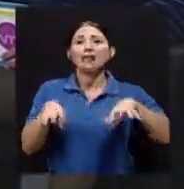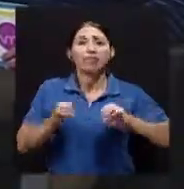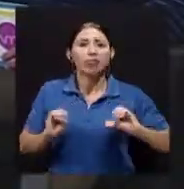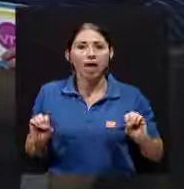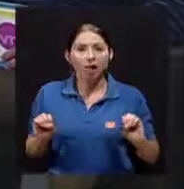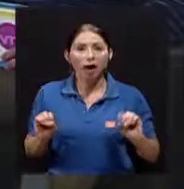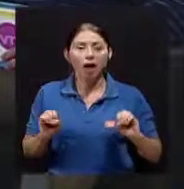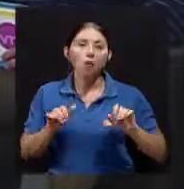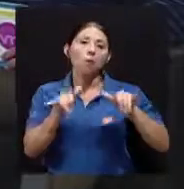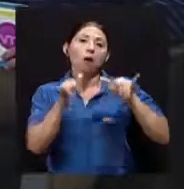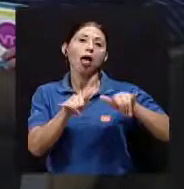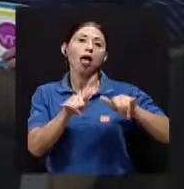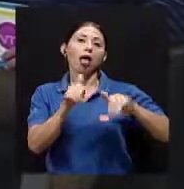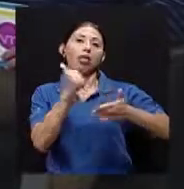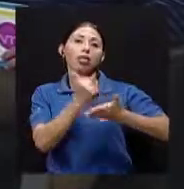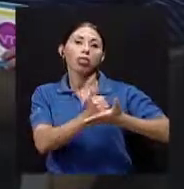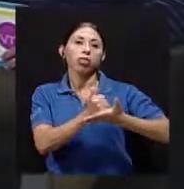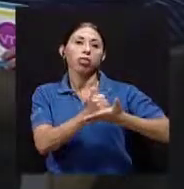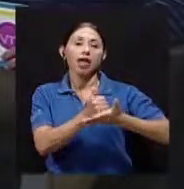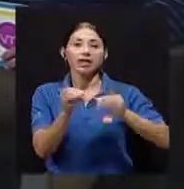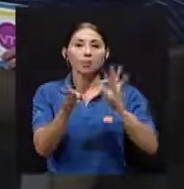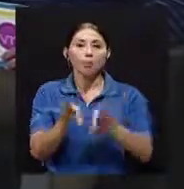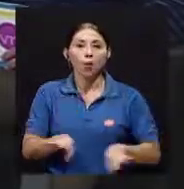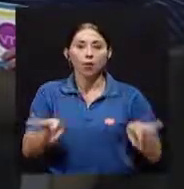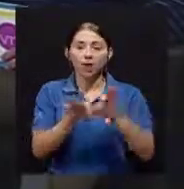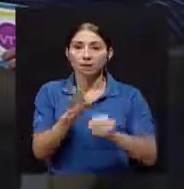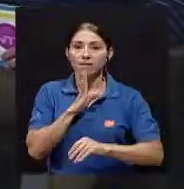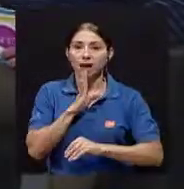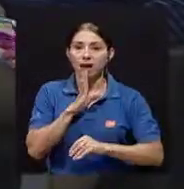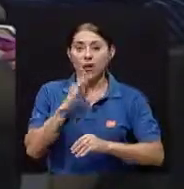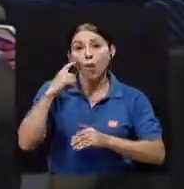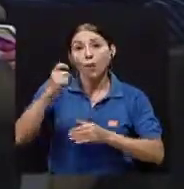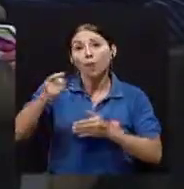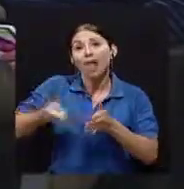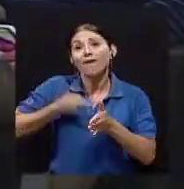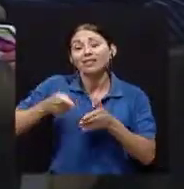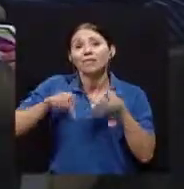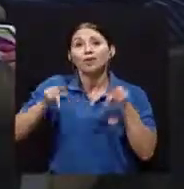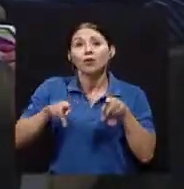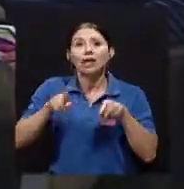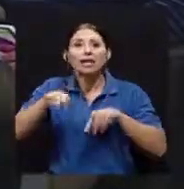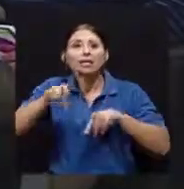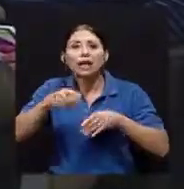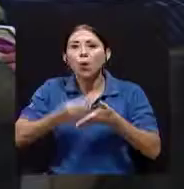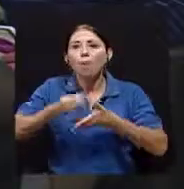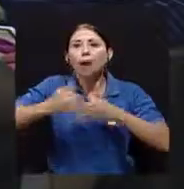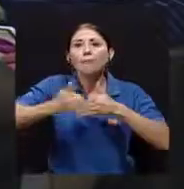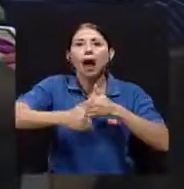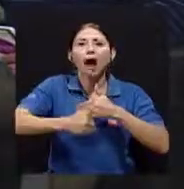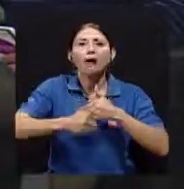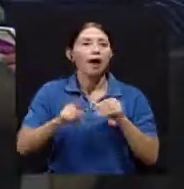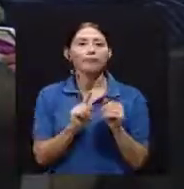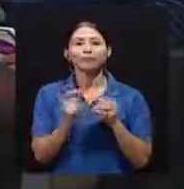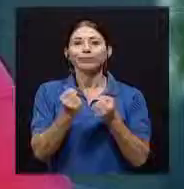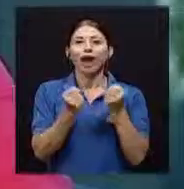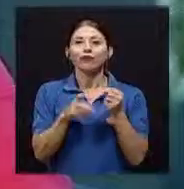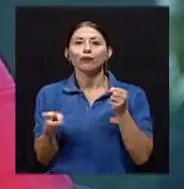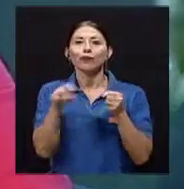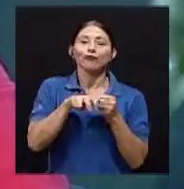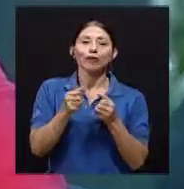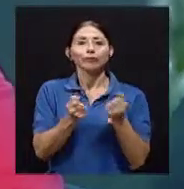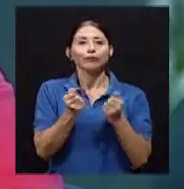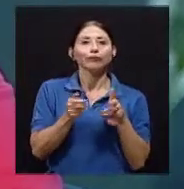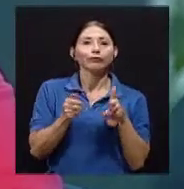que es importante también retomarlo, porque ahora hasta para comprar el pan vamos en vehículo, ya nos cuesta caminar distancias, a